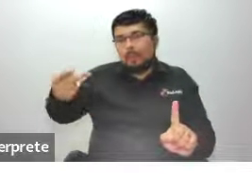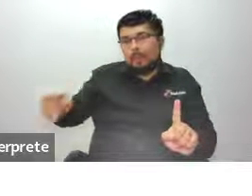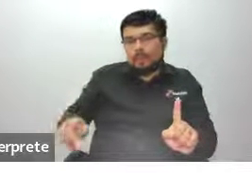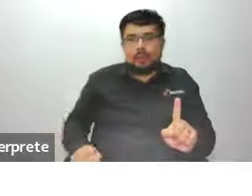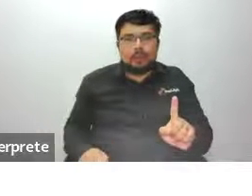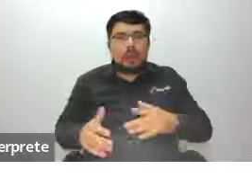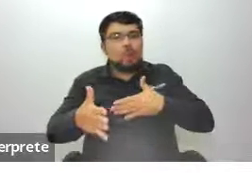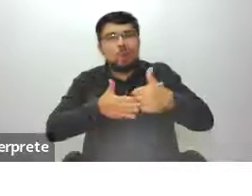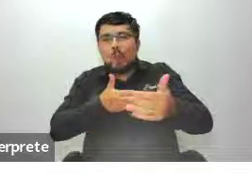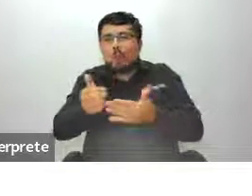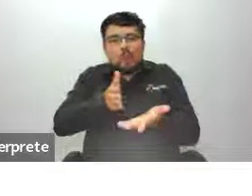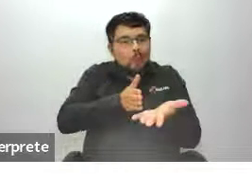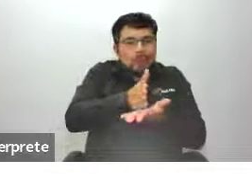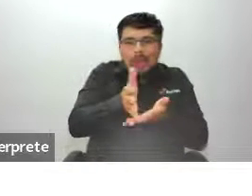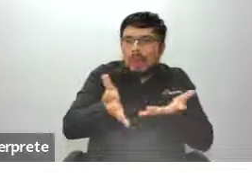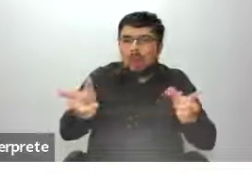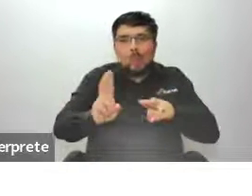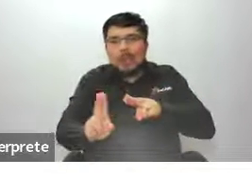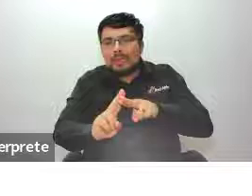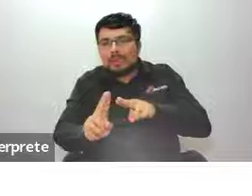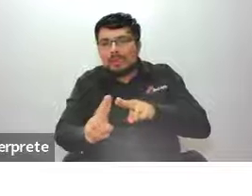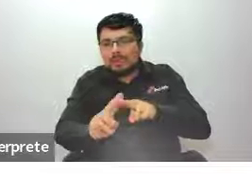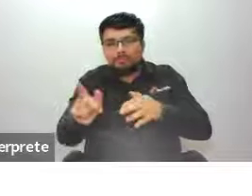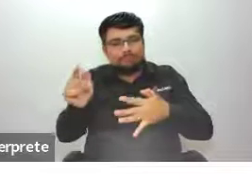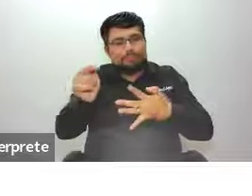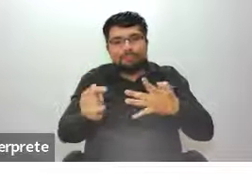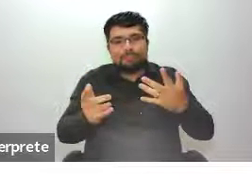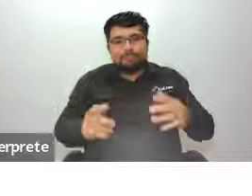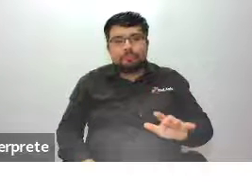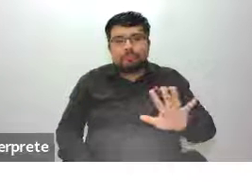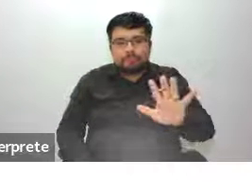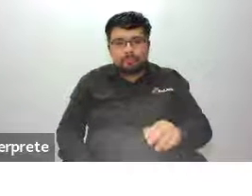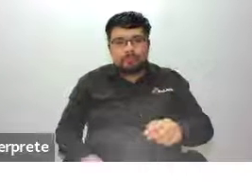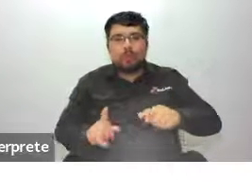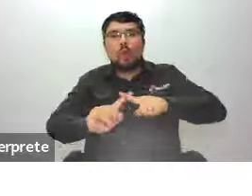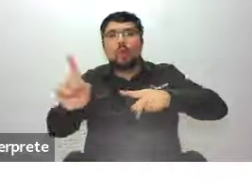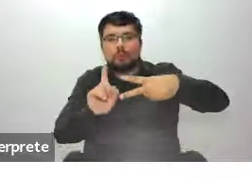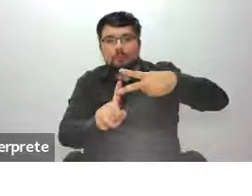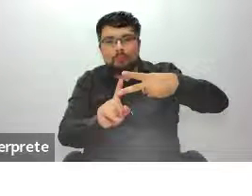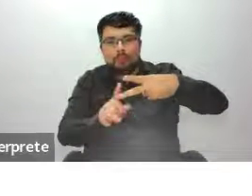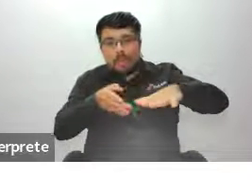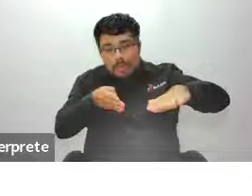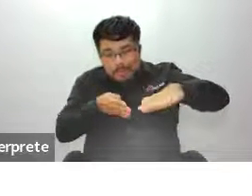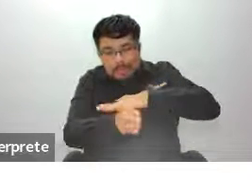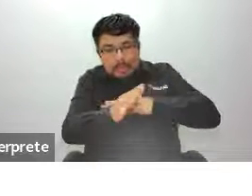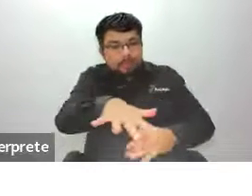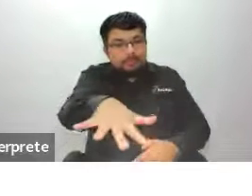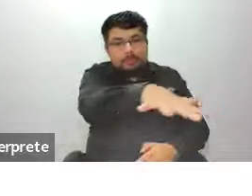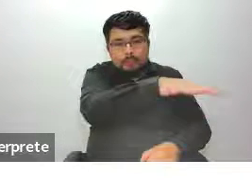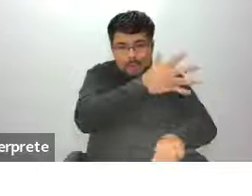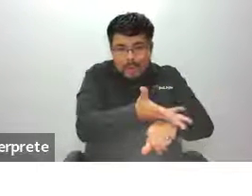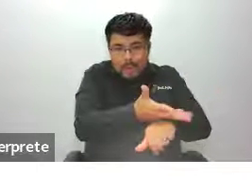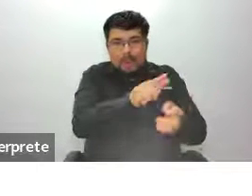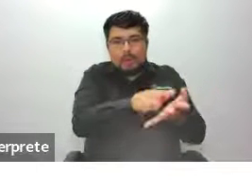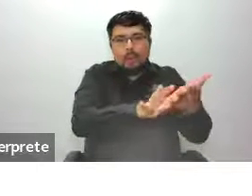empezar, cómo hacerlo, etcétera, etcétera. Ingresar a un espacio que tenga lengua de señas,